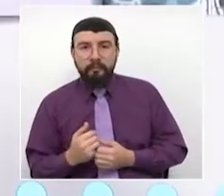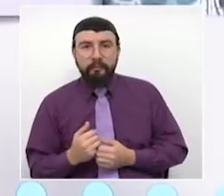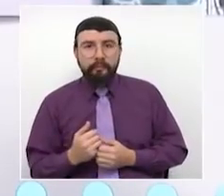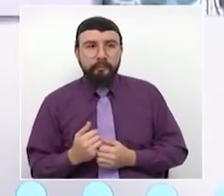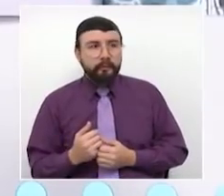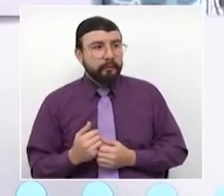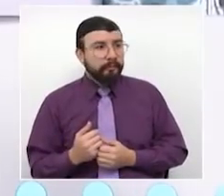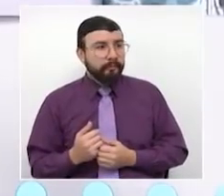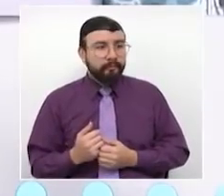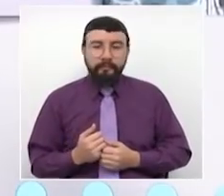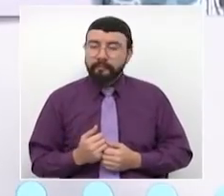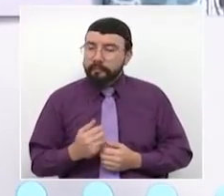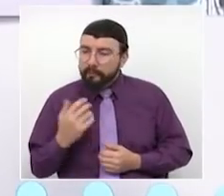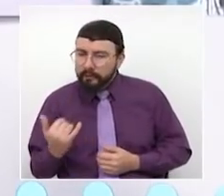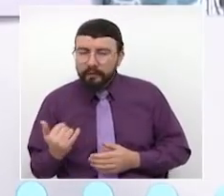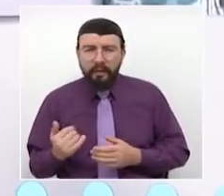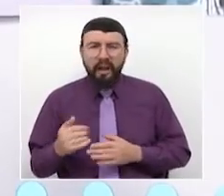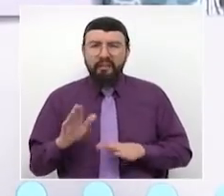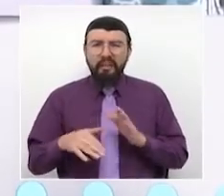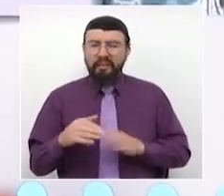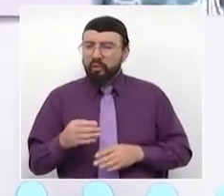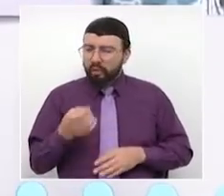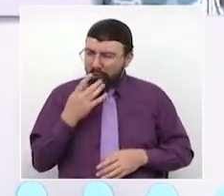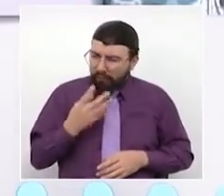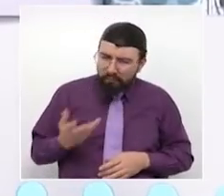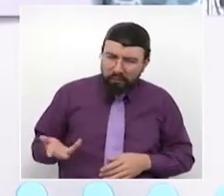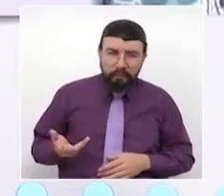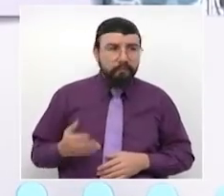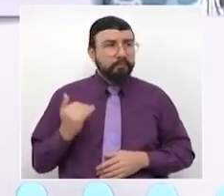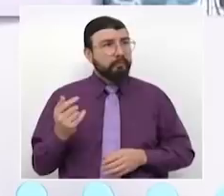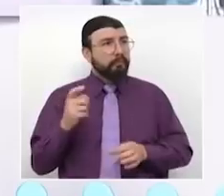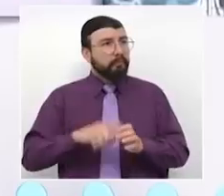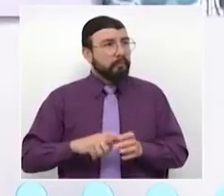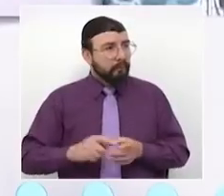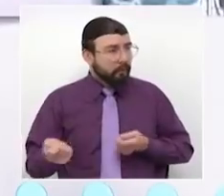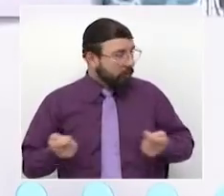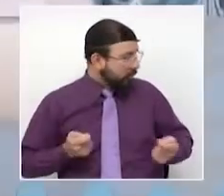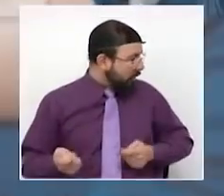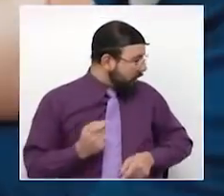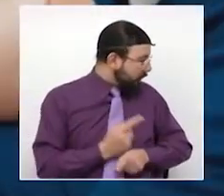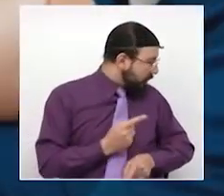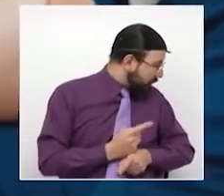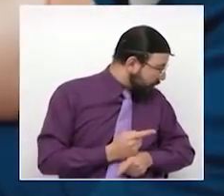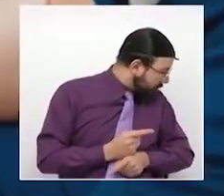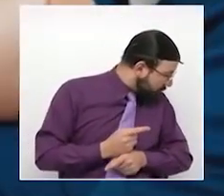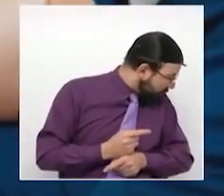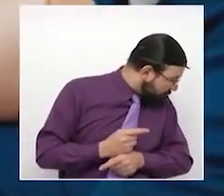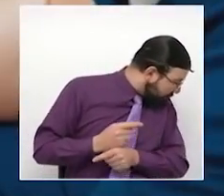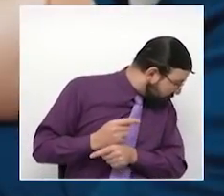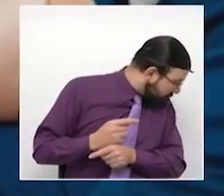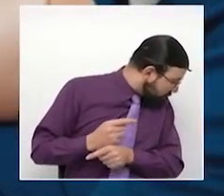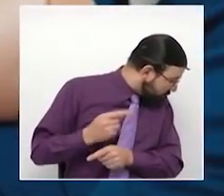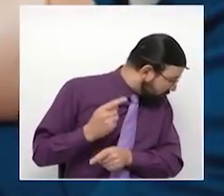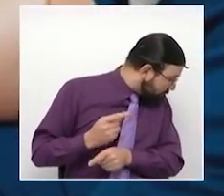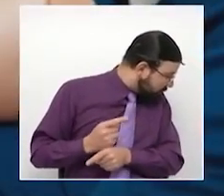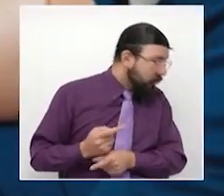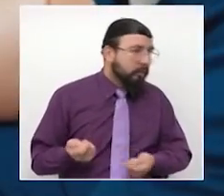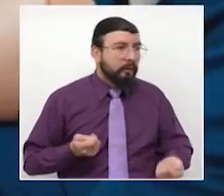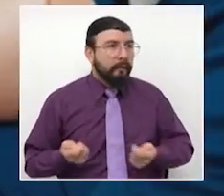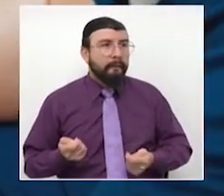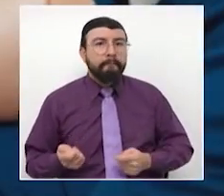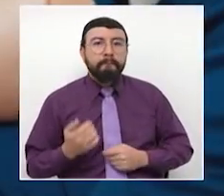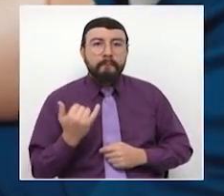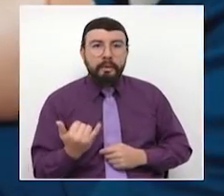que la gelatina sin sabor y demás. ¿Eso es una fuente realmente de colágeno? Bueno, esa es una